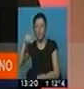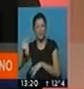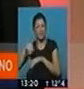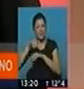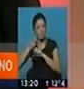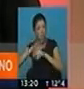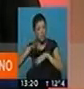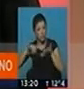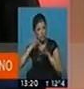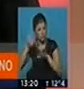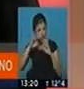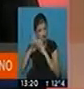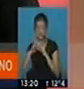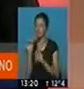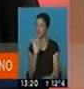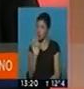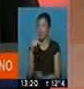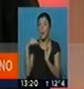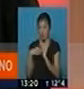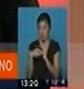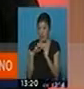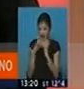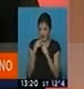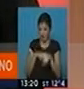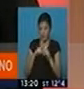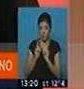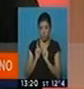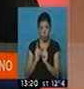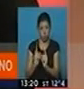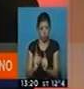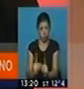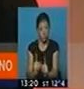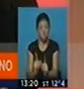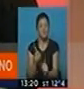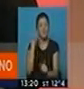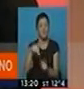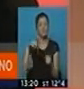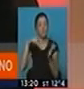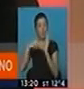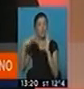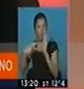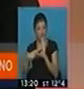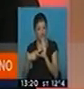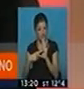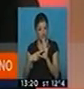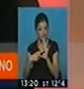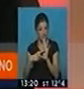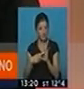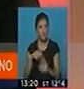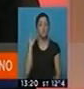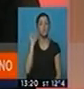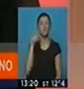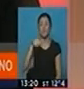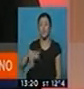su crisis, pero la crisis se sigue prolongando. Sí. Este es el gran inconveniente y el gran sacrificio que está haciendo el